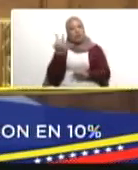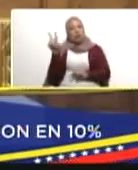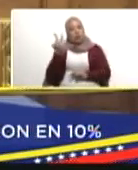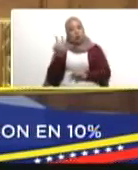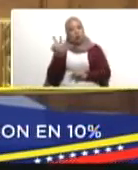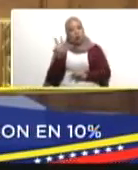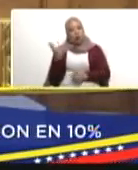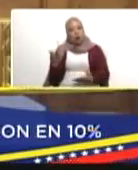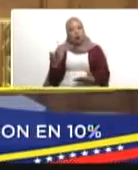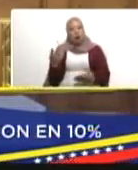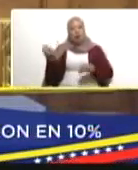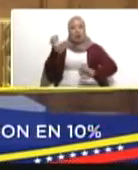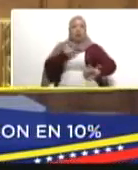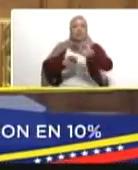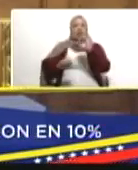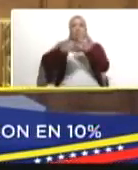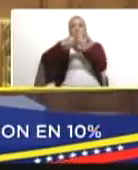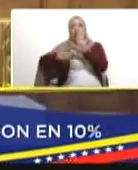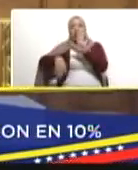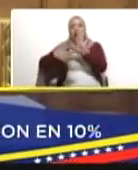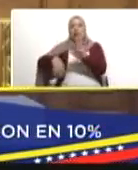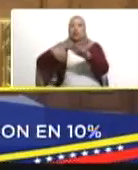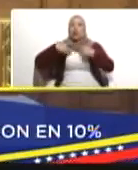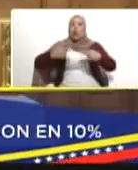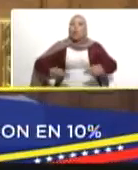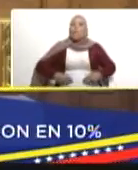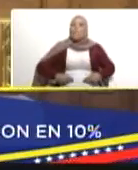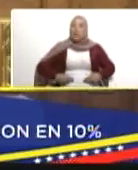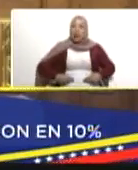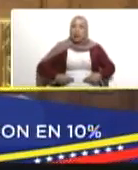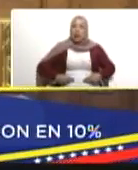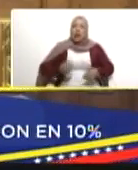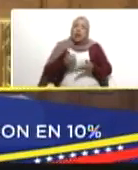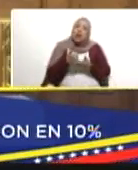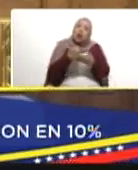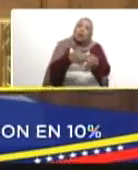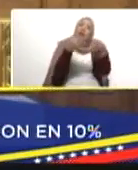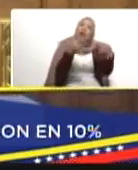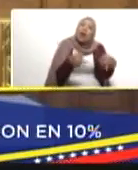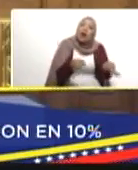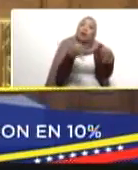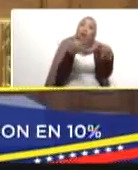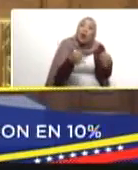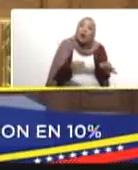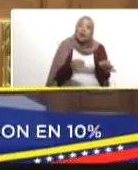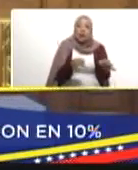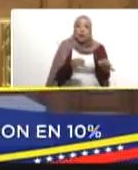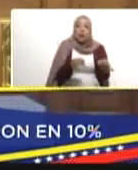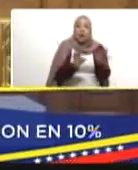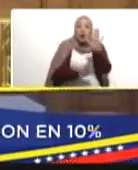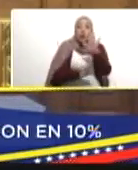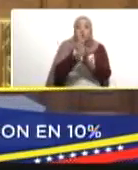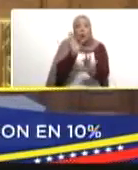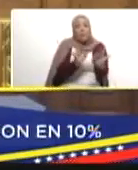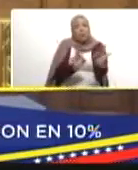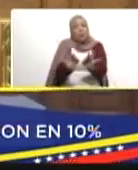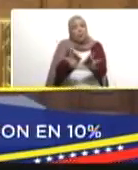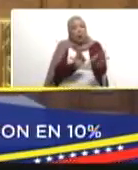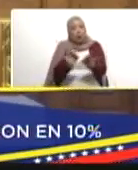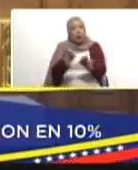defensora de los derechos humanos y de la madre tierra y dotado con los más altos niveles de preparación